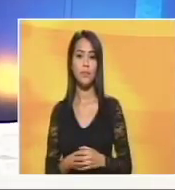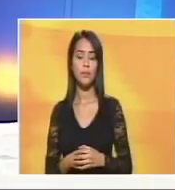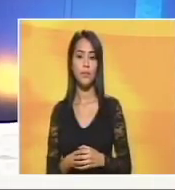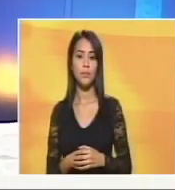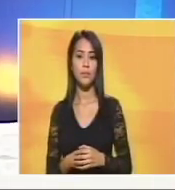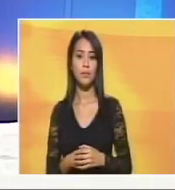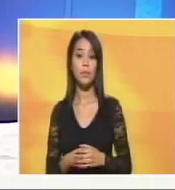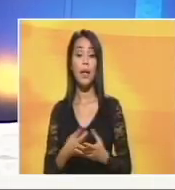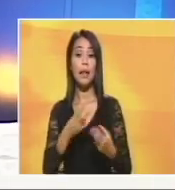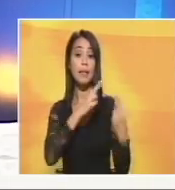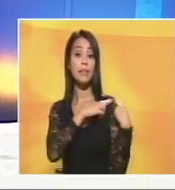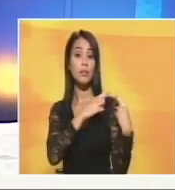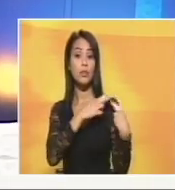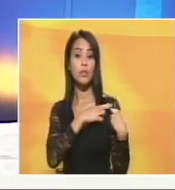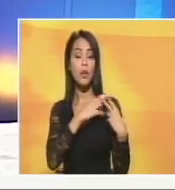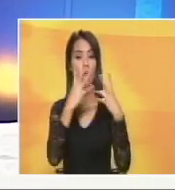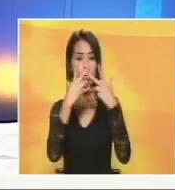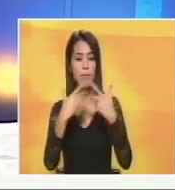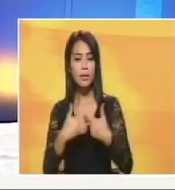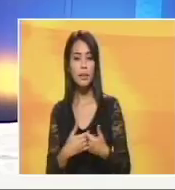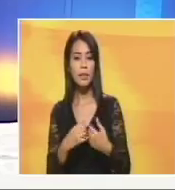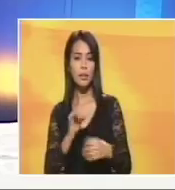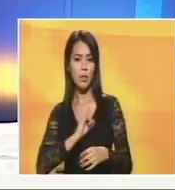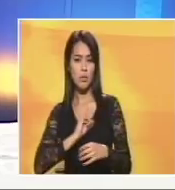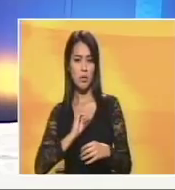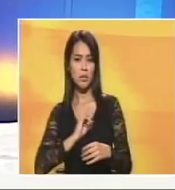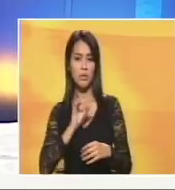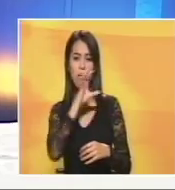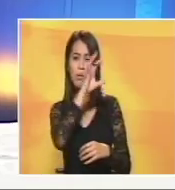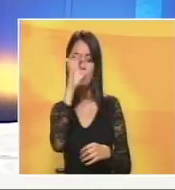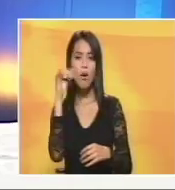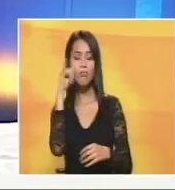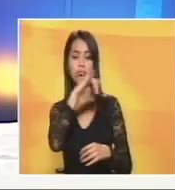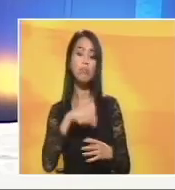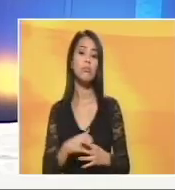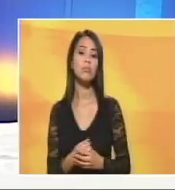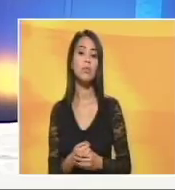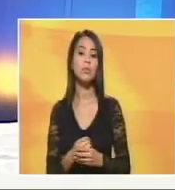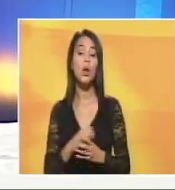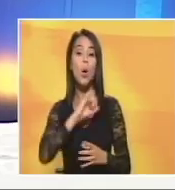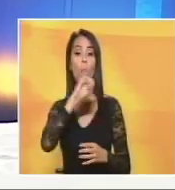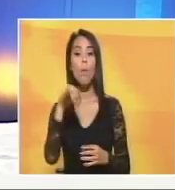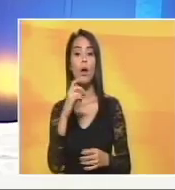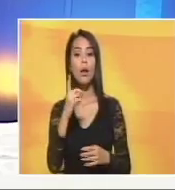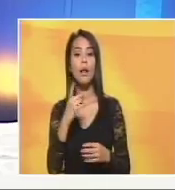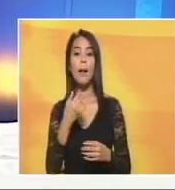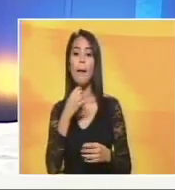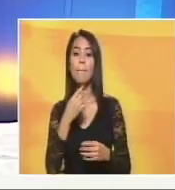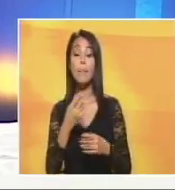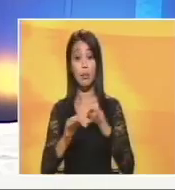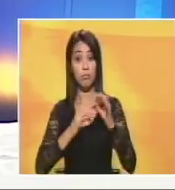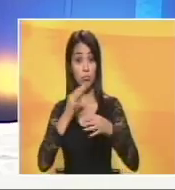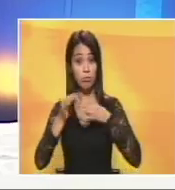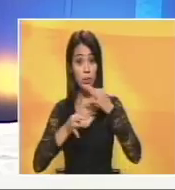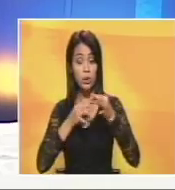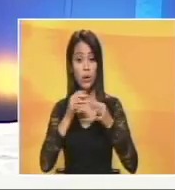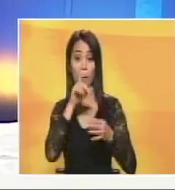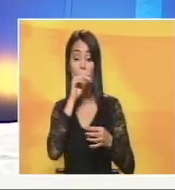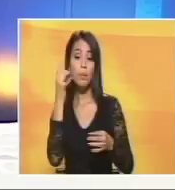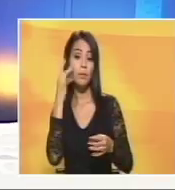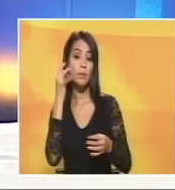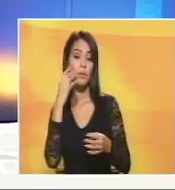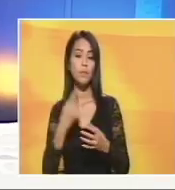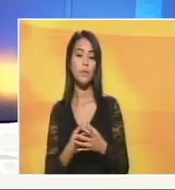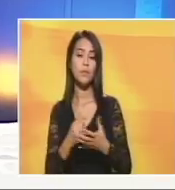El director del Servicio Administrativo de Identificación, Migración y Extranjería, Juan Carlos Dugarte, explicó a través de su cuenta en Twitter que solo se prorrogarán